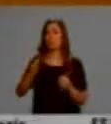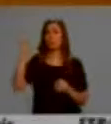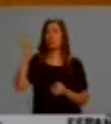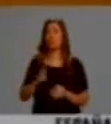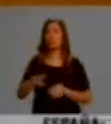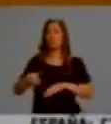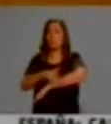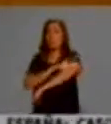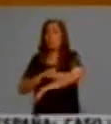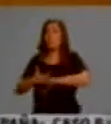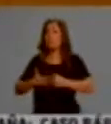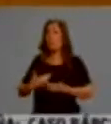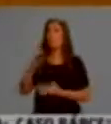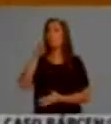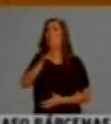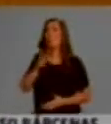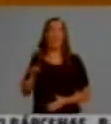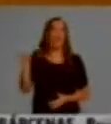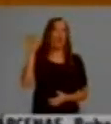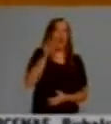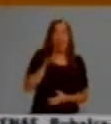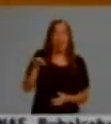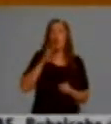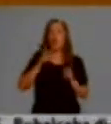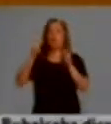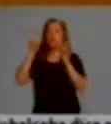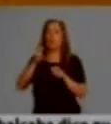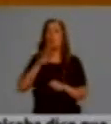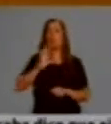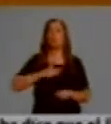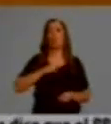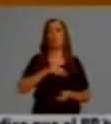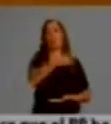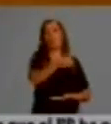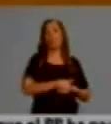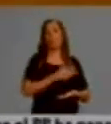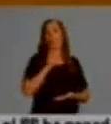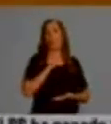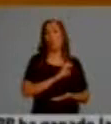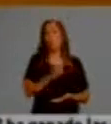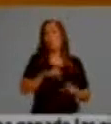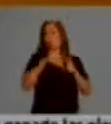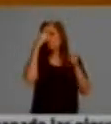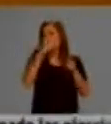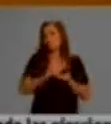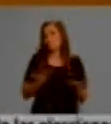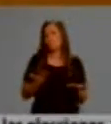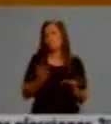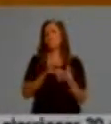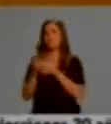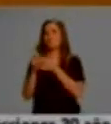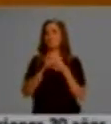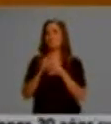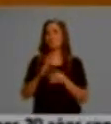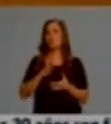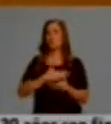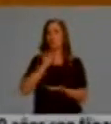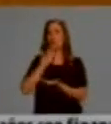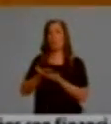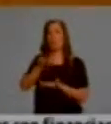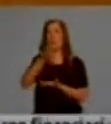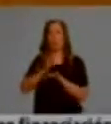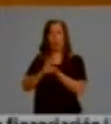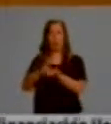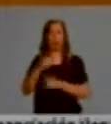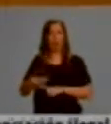procedan de un gobierno del PP o sobre asuntos instados por otras instituciones que tengan acceso a presentar recursos